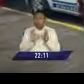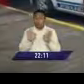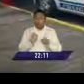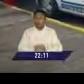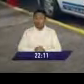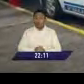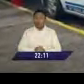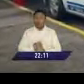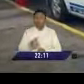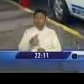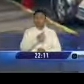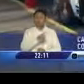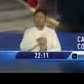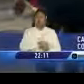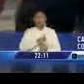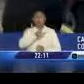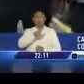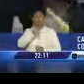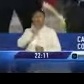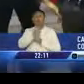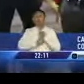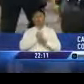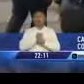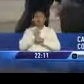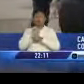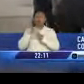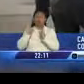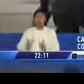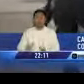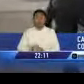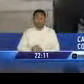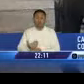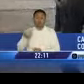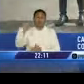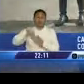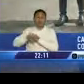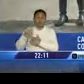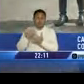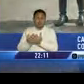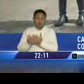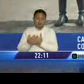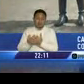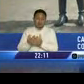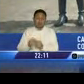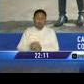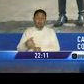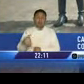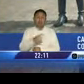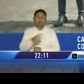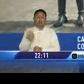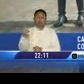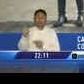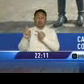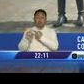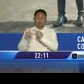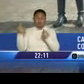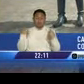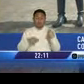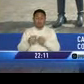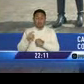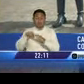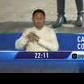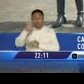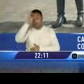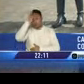El detenido de 38 años de edad es ecuatoriano y no tiene antecedentes, mientras el herido permanece con pronóstico reservado en